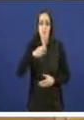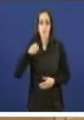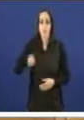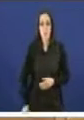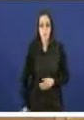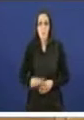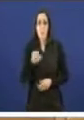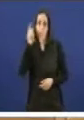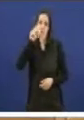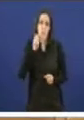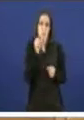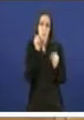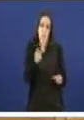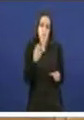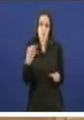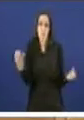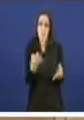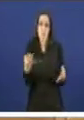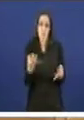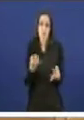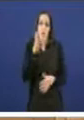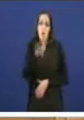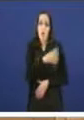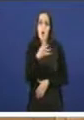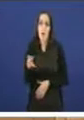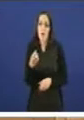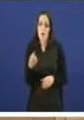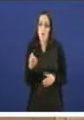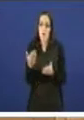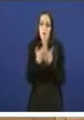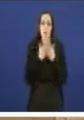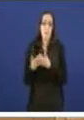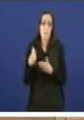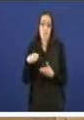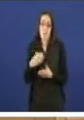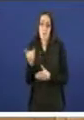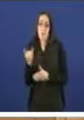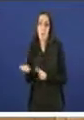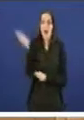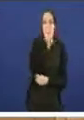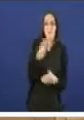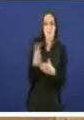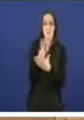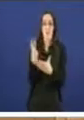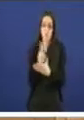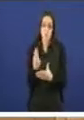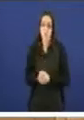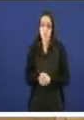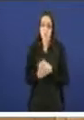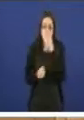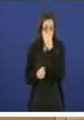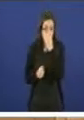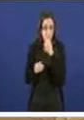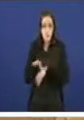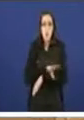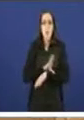entendeu a necesidade de recuperar o horario lectivo que se existía antes do bipartito e que se aplicaba noutras comunidades. A Consellería non